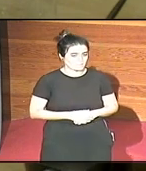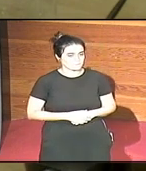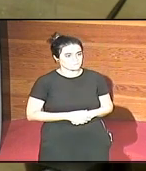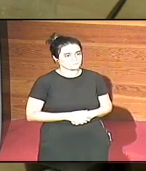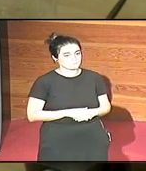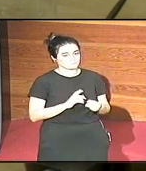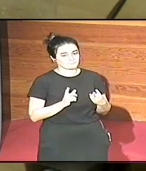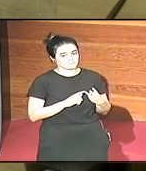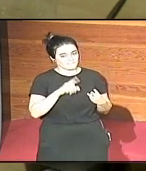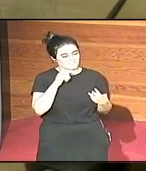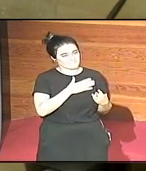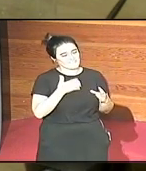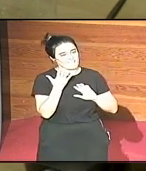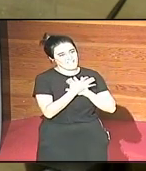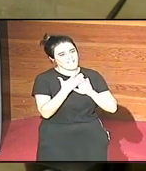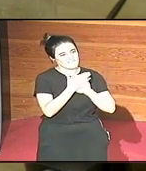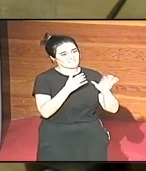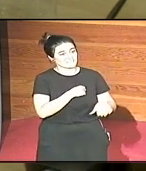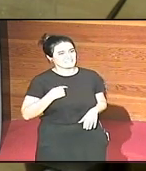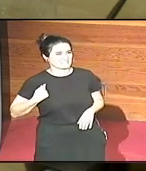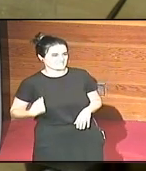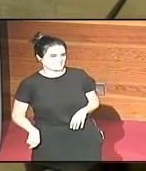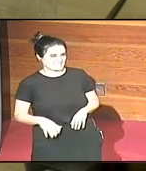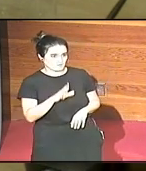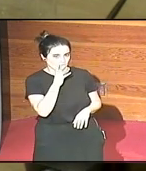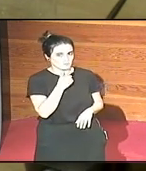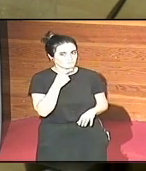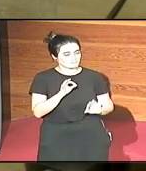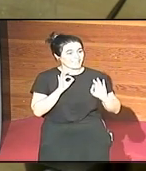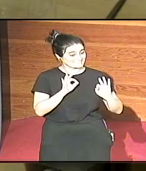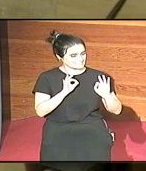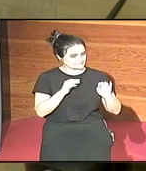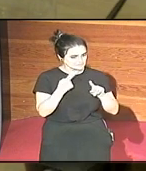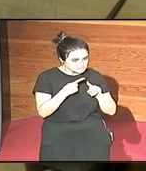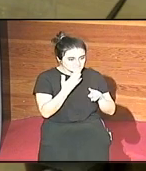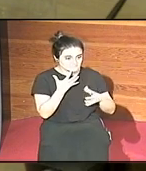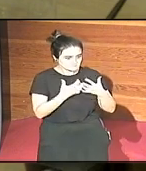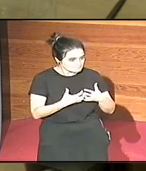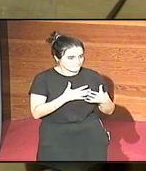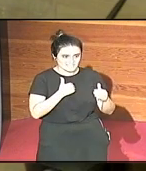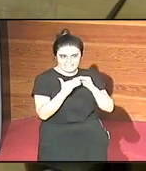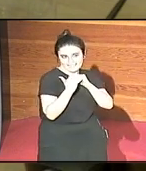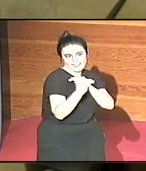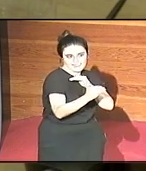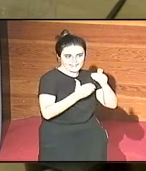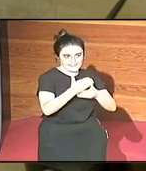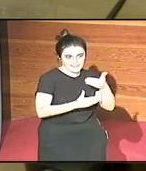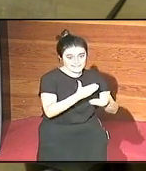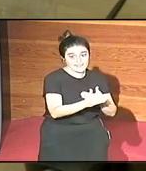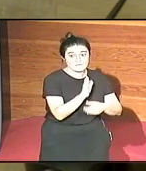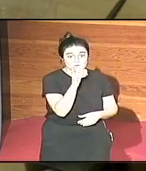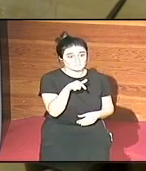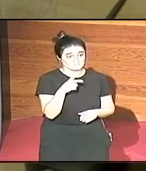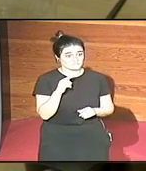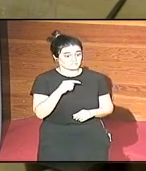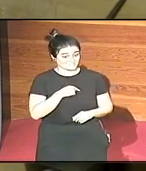que has hablado del status quo y creo que sale hace no mucho, que Xi Jinping mantuvo una conversación con Olaf Scholz en la que se hablaba de